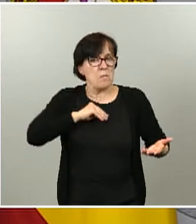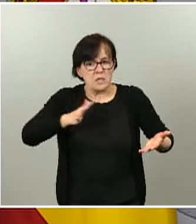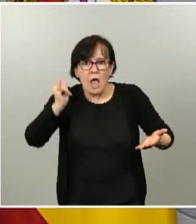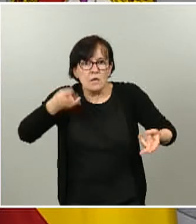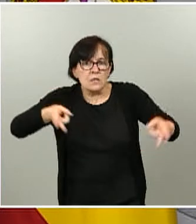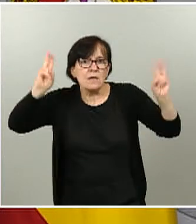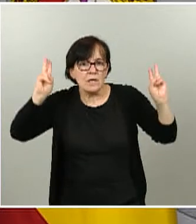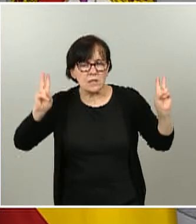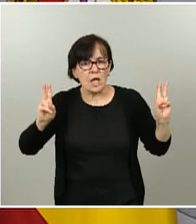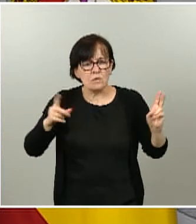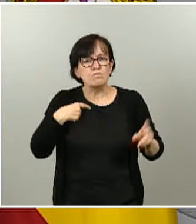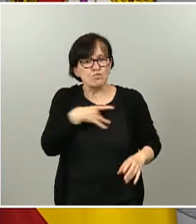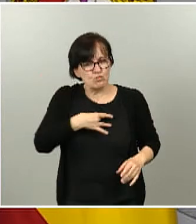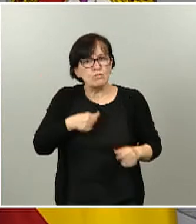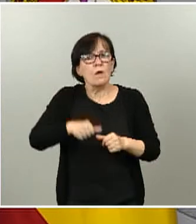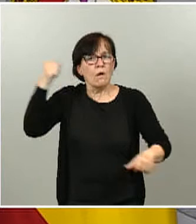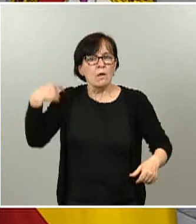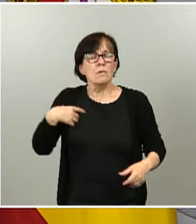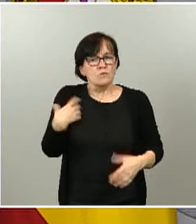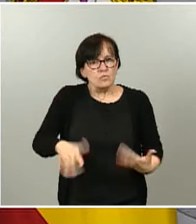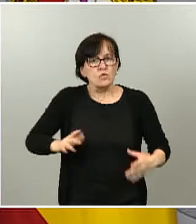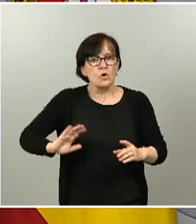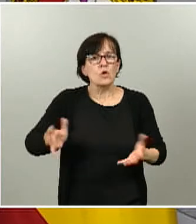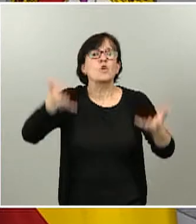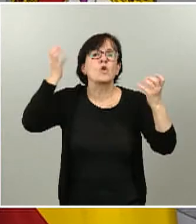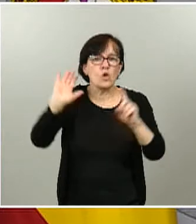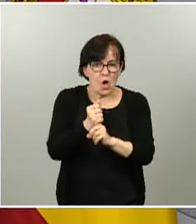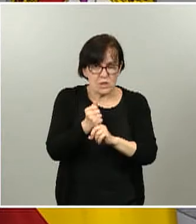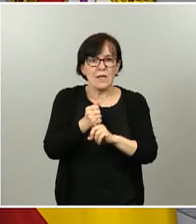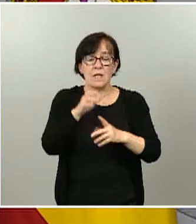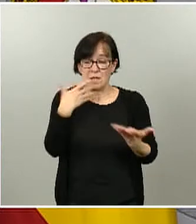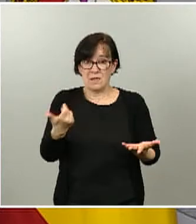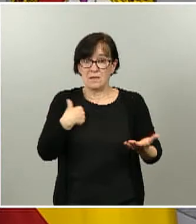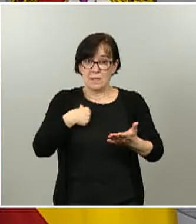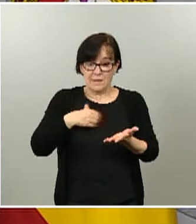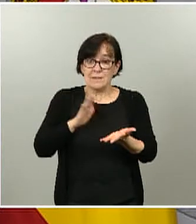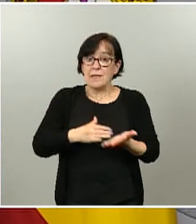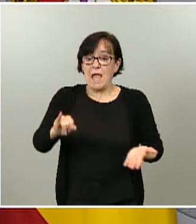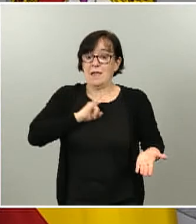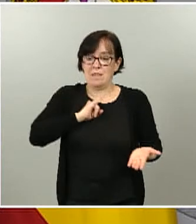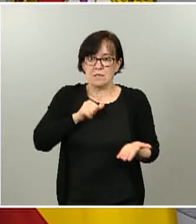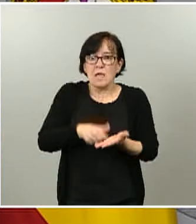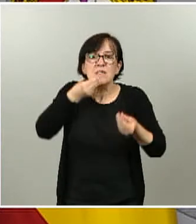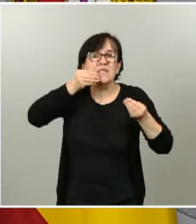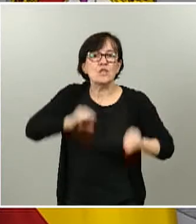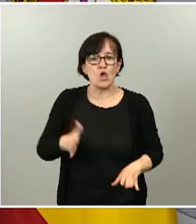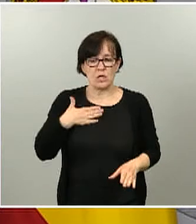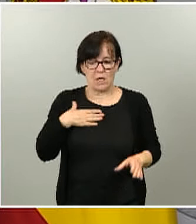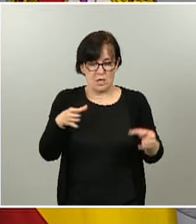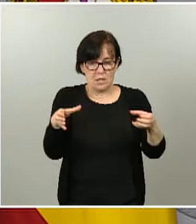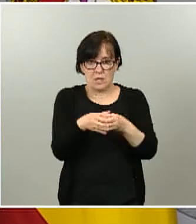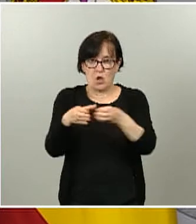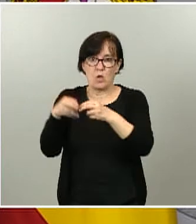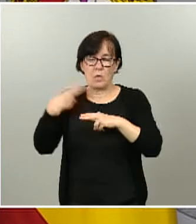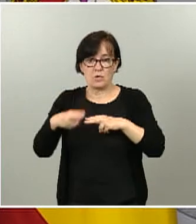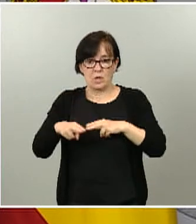mucho trabajo conseguirla y es más, le puedo decir que en el ADN, en la historia de los partidos que sustentan a este Gobierno, hay